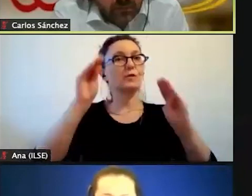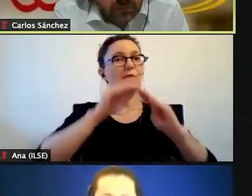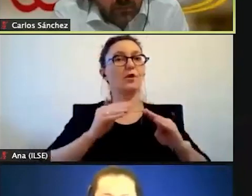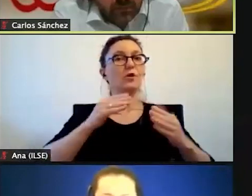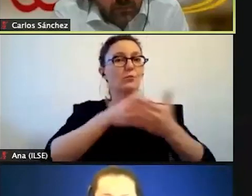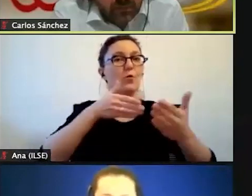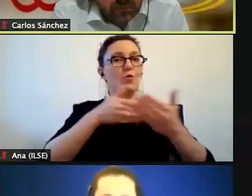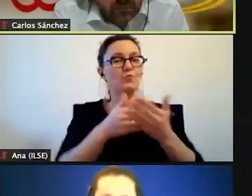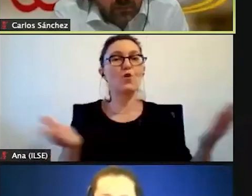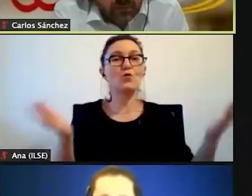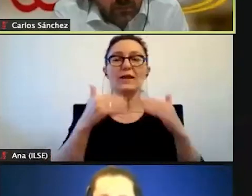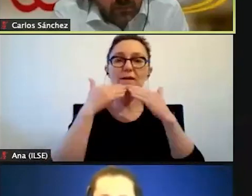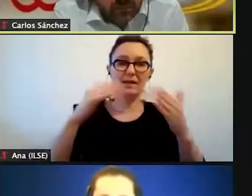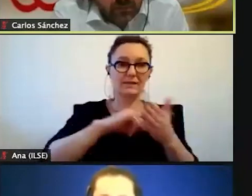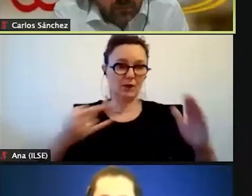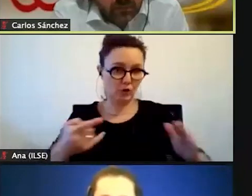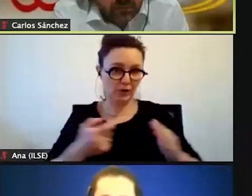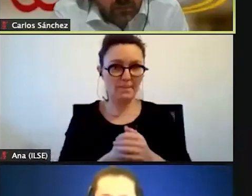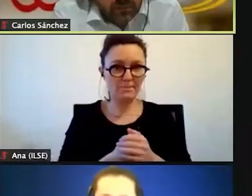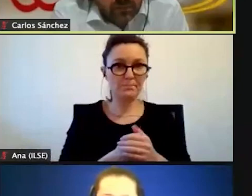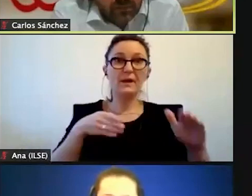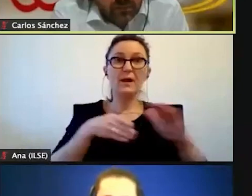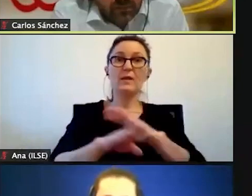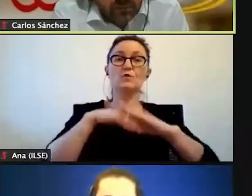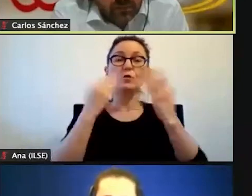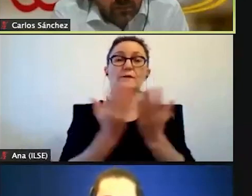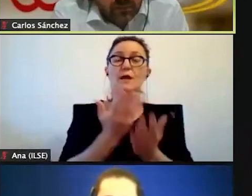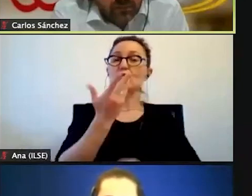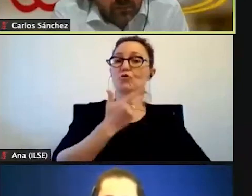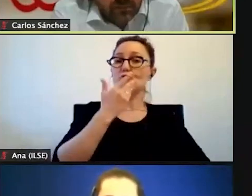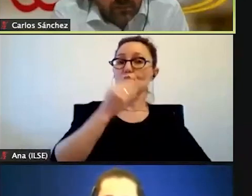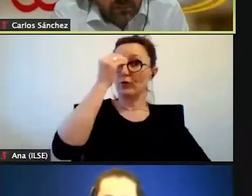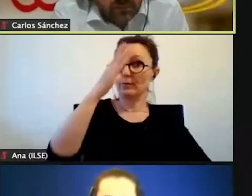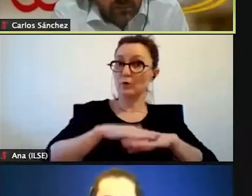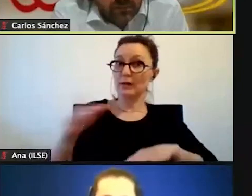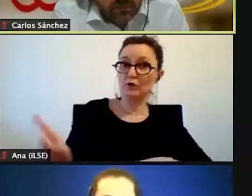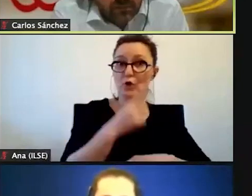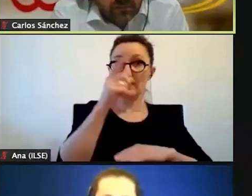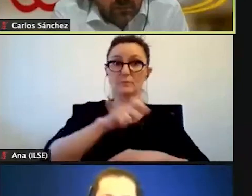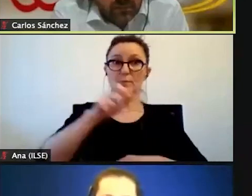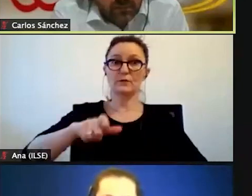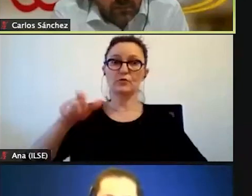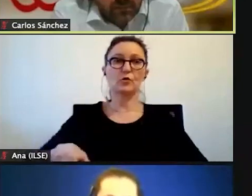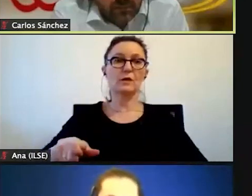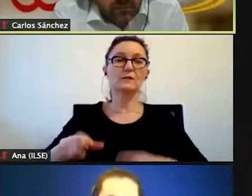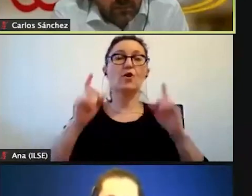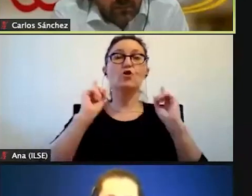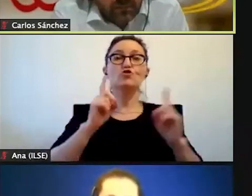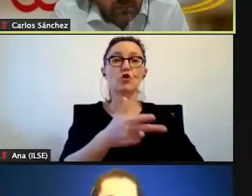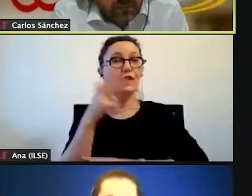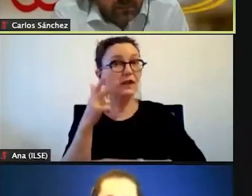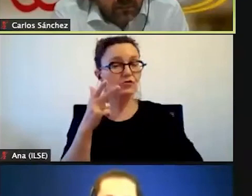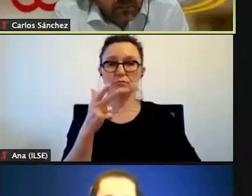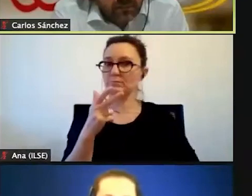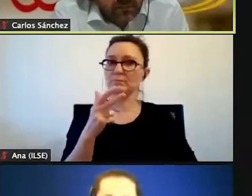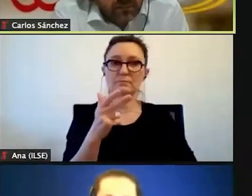tecnología. El acceso universal al conocimiento para todas las personas no solamente es un derecho, sino